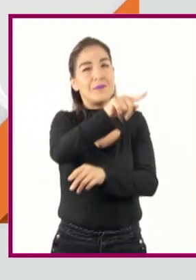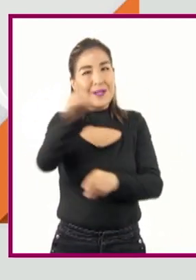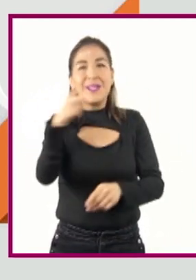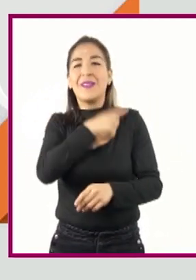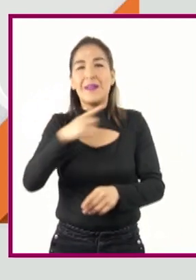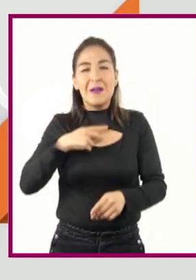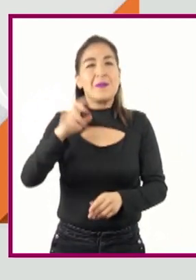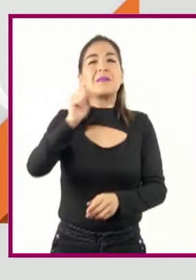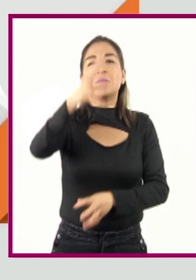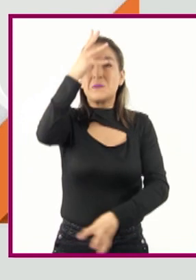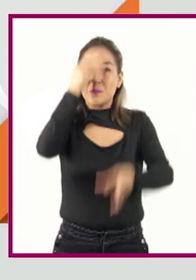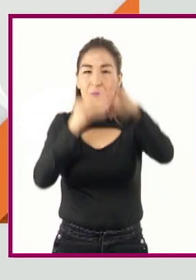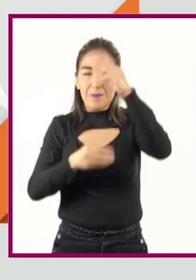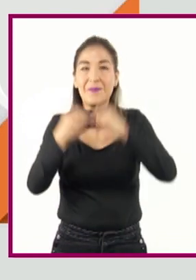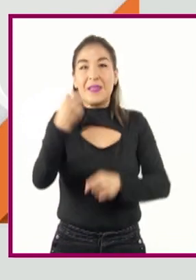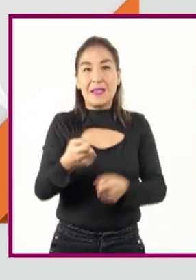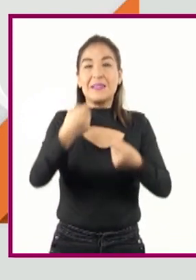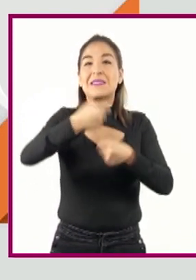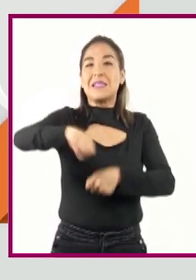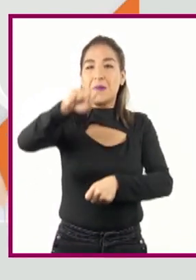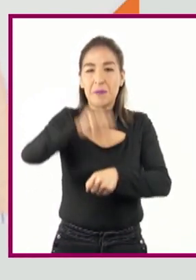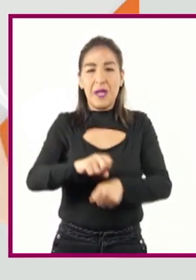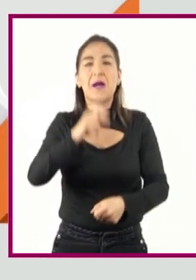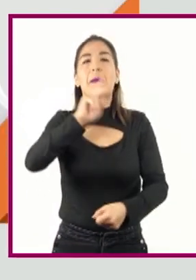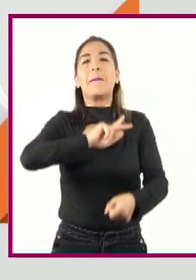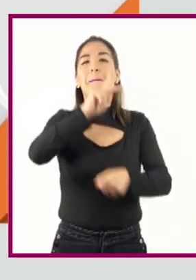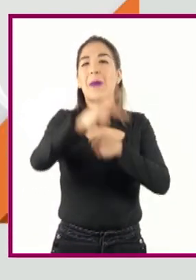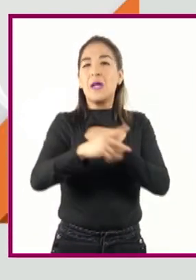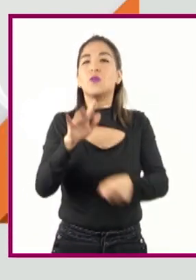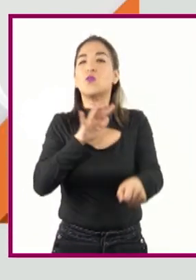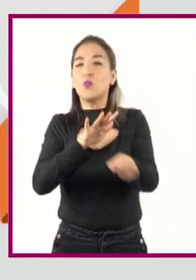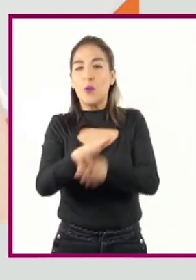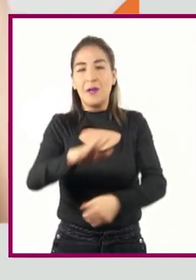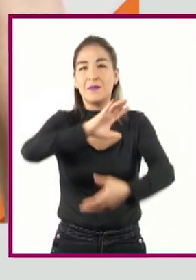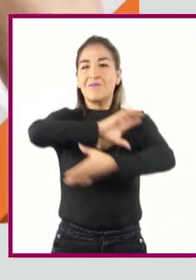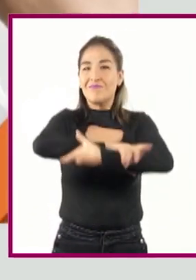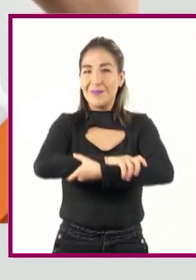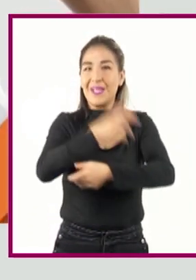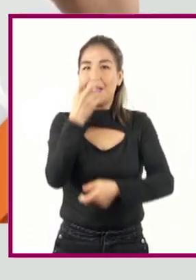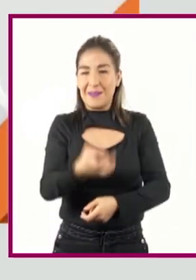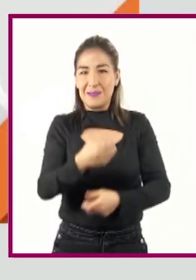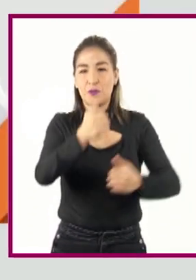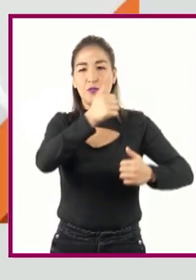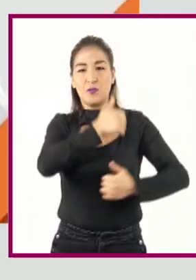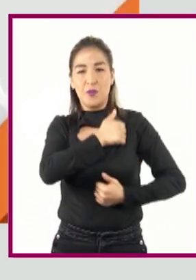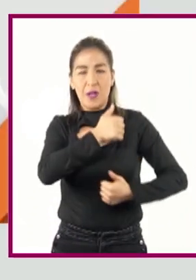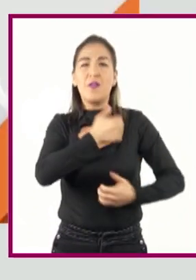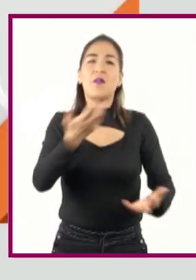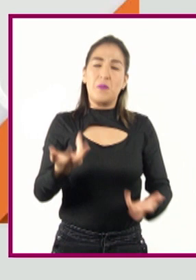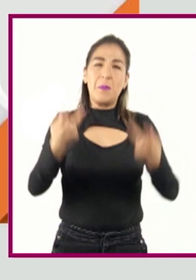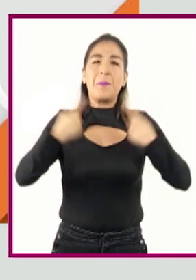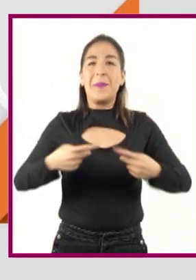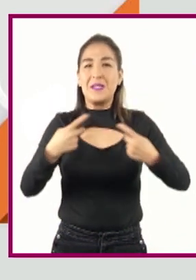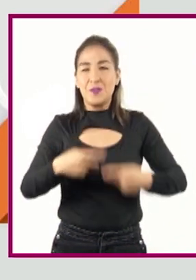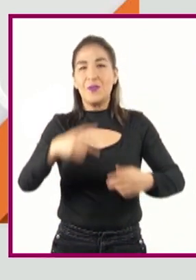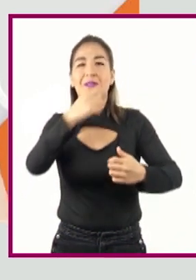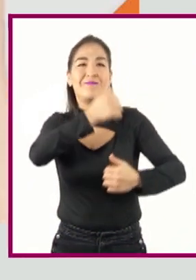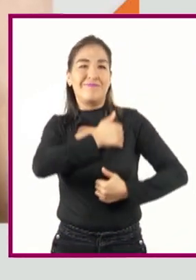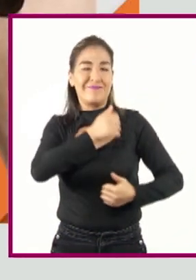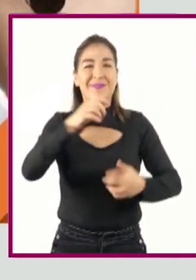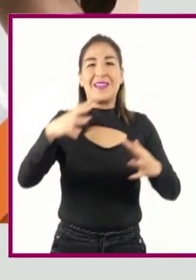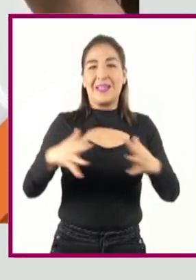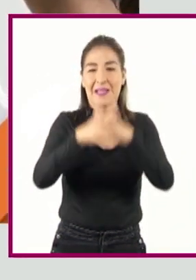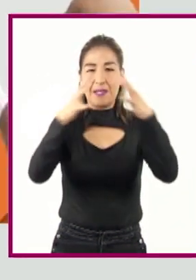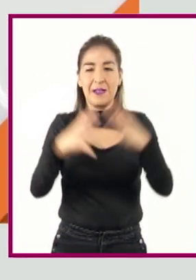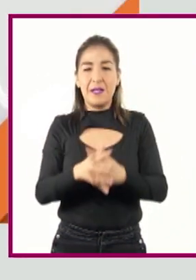la semana, como el país y la alianza a la que pertenece el soldado o soldadera, el lugar